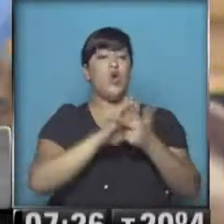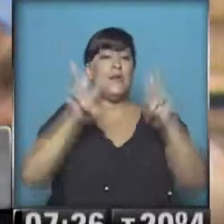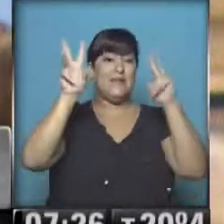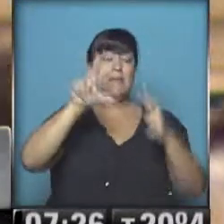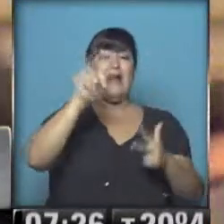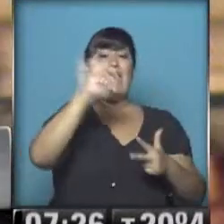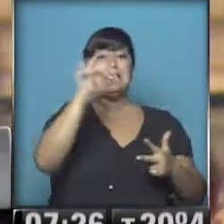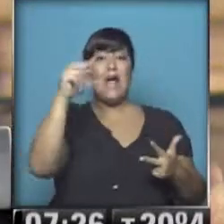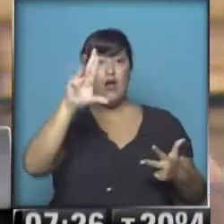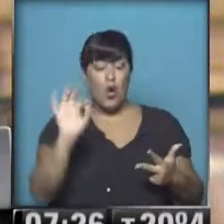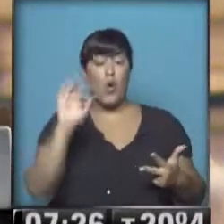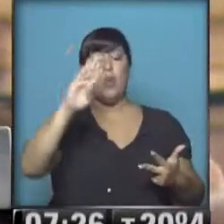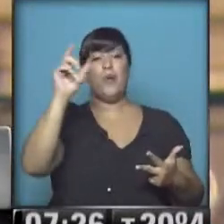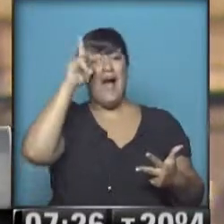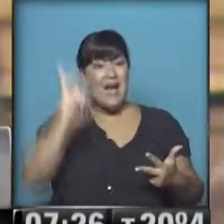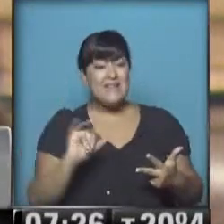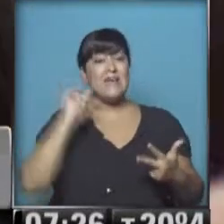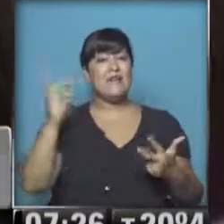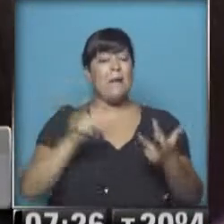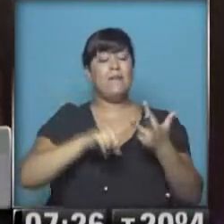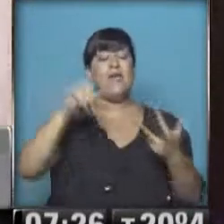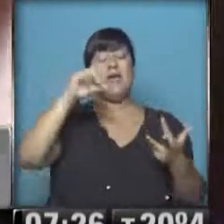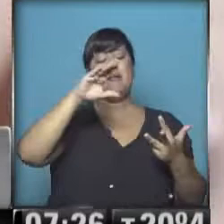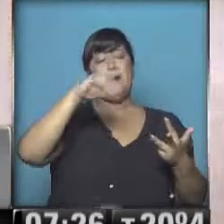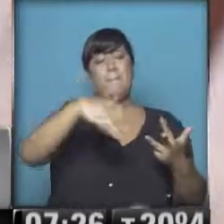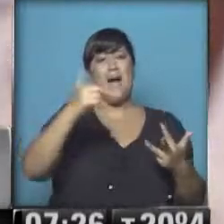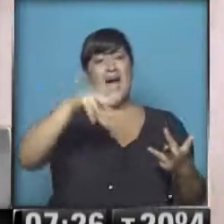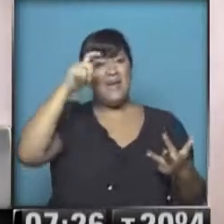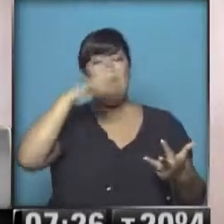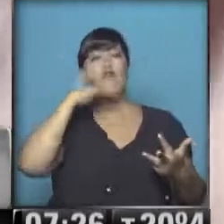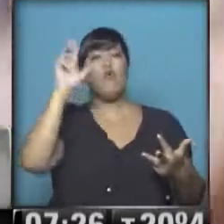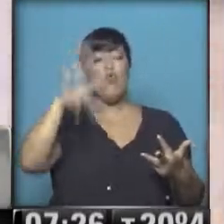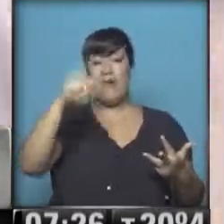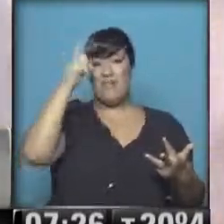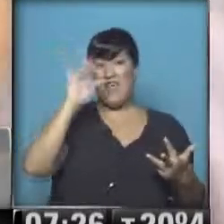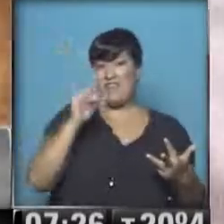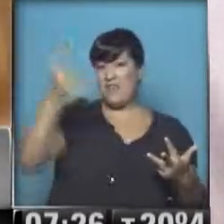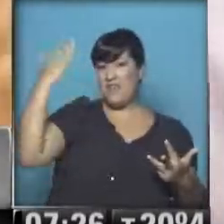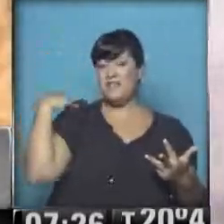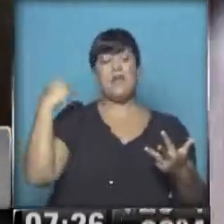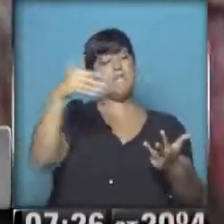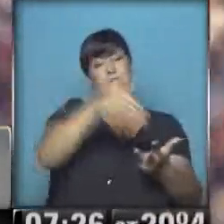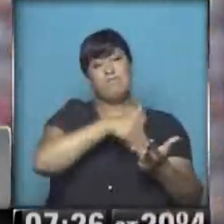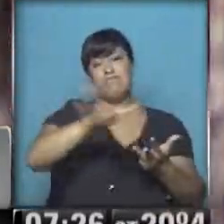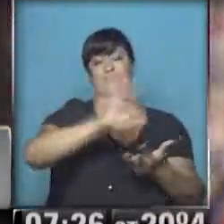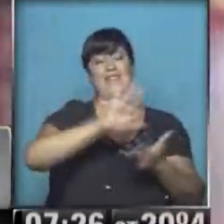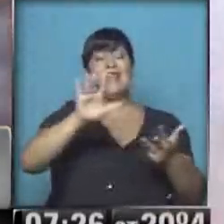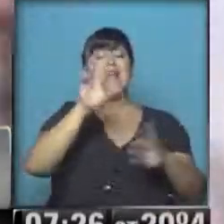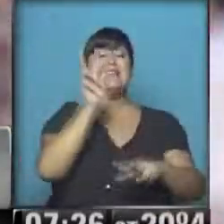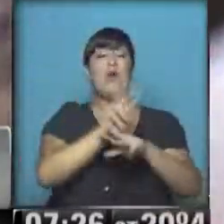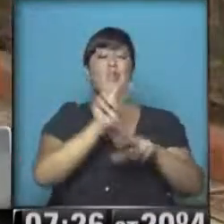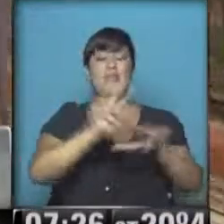propio Marijuán, desplazado durante el mes de diciembre de su cargo al frente de la Unidad de Investigación de Seguridad Social,